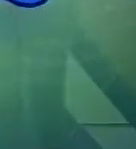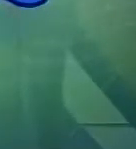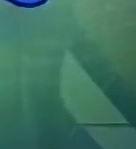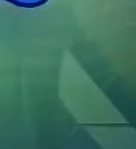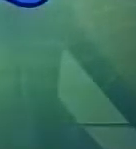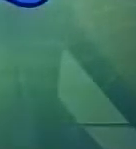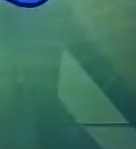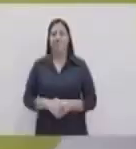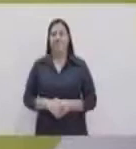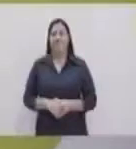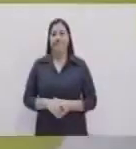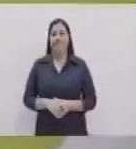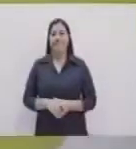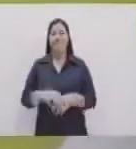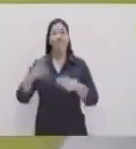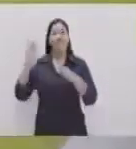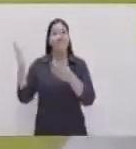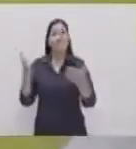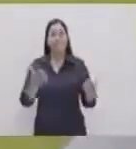Naturales.